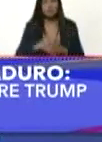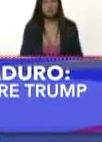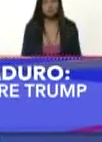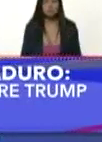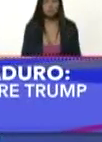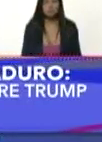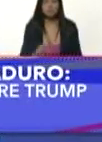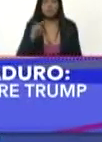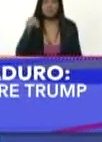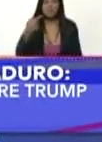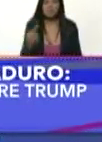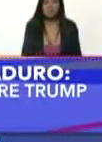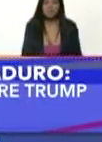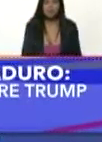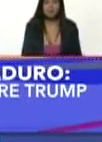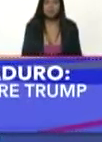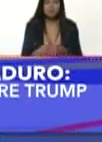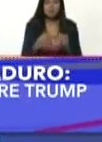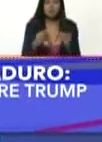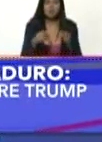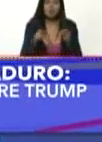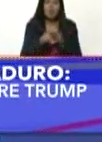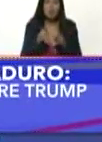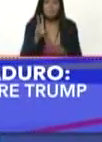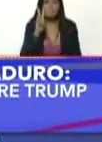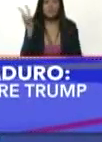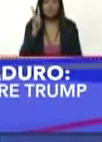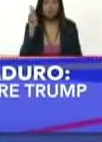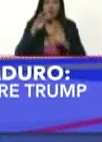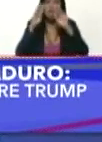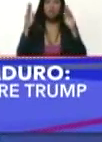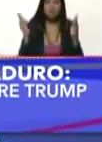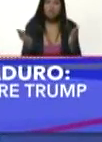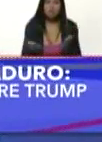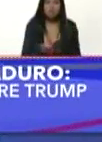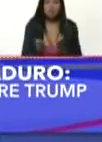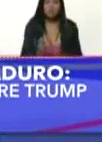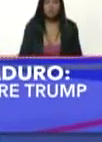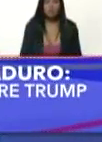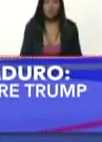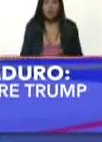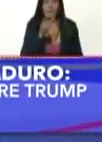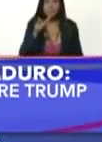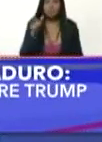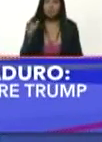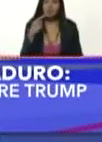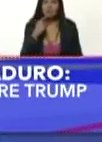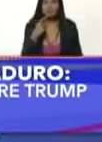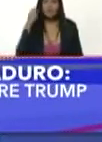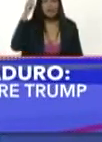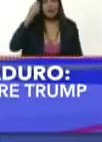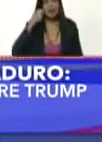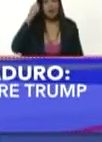Y luego, de todas partes de Venezuela y del mundo, la gente grabó,